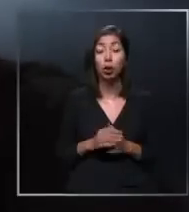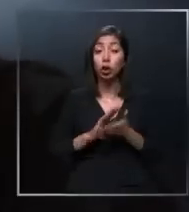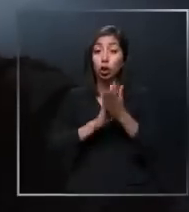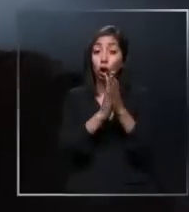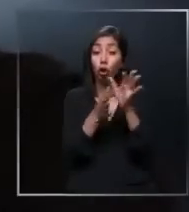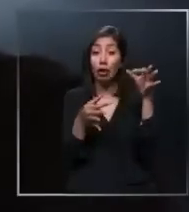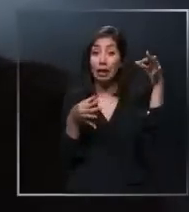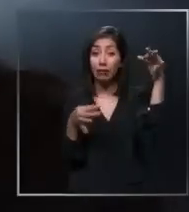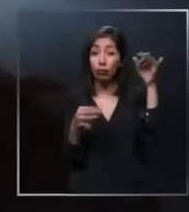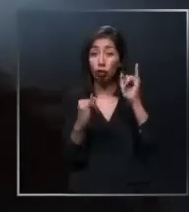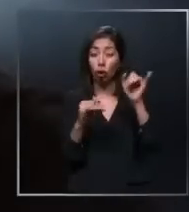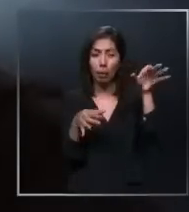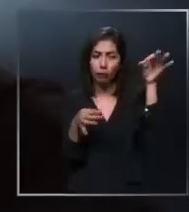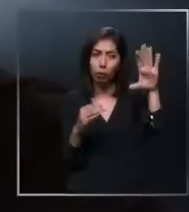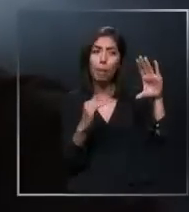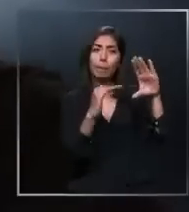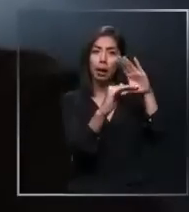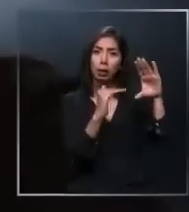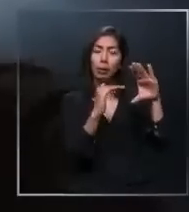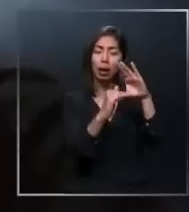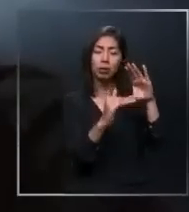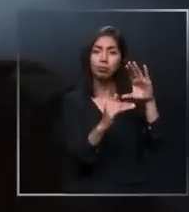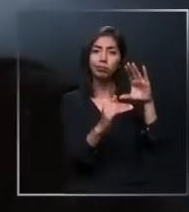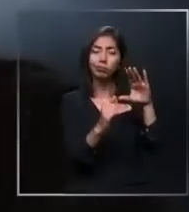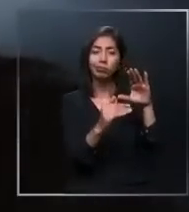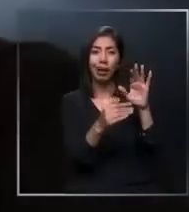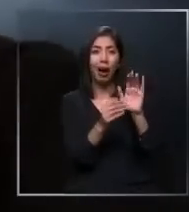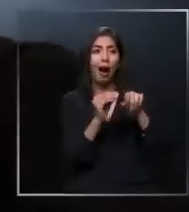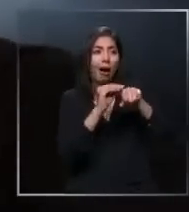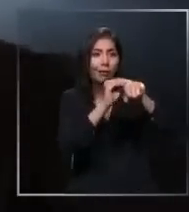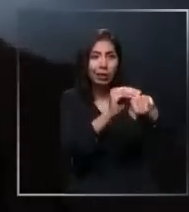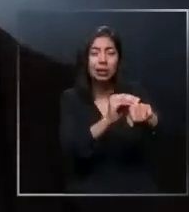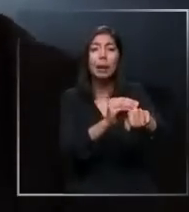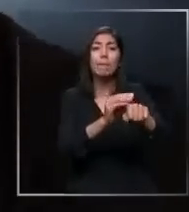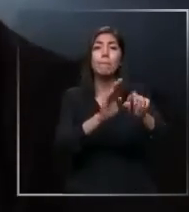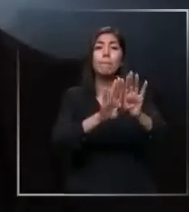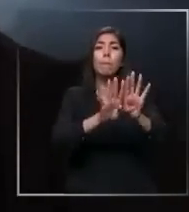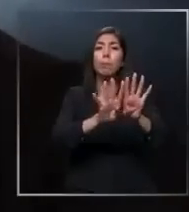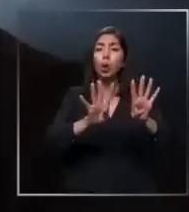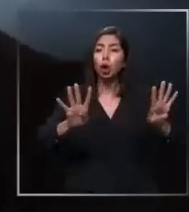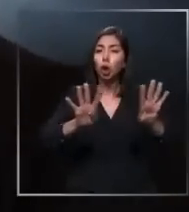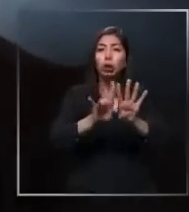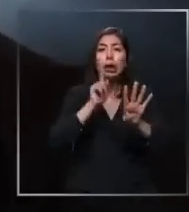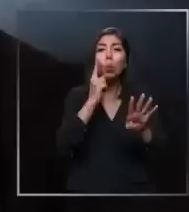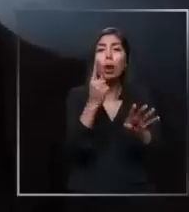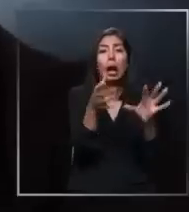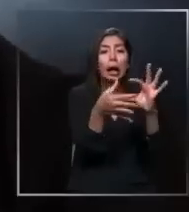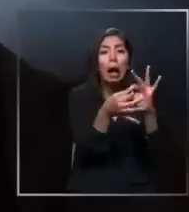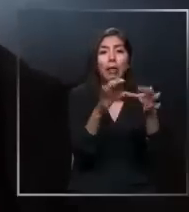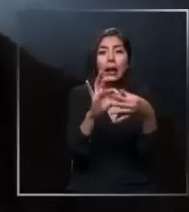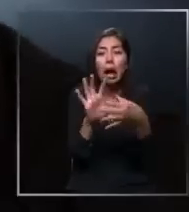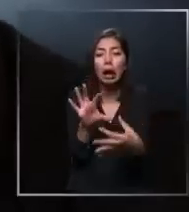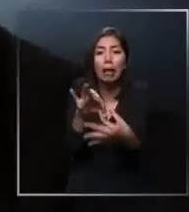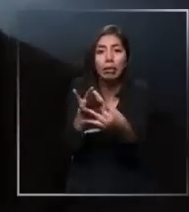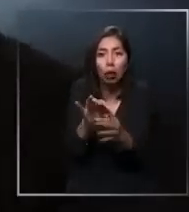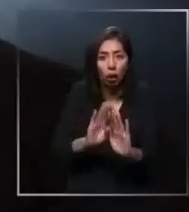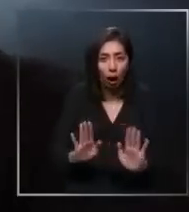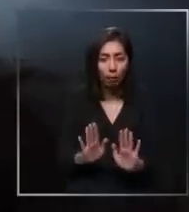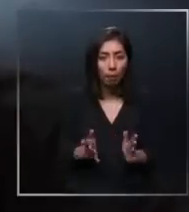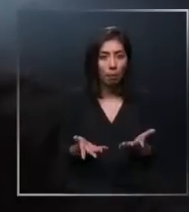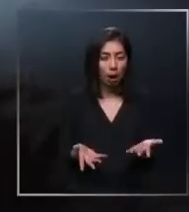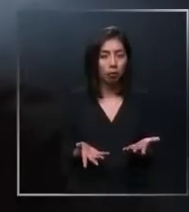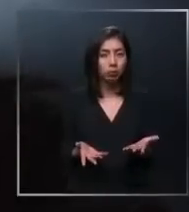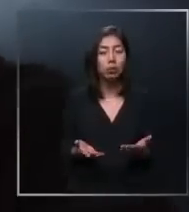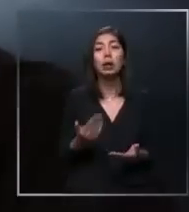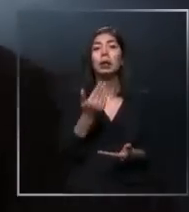informes se dan cuenta de las deficiencias, de cómo los portones cuentan con una cadena y un candado como elemento de cierre.